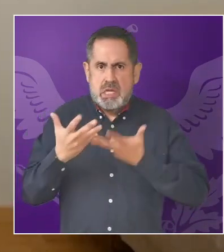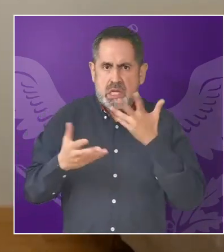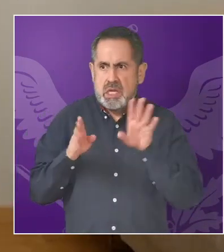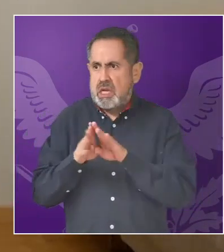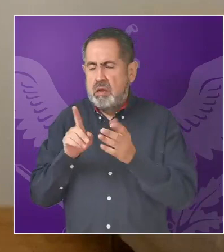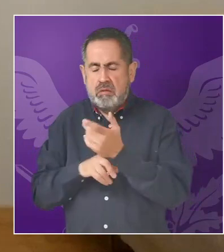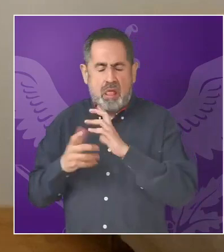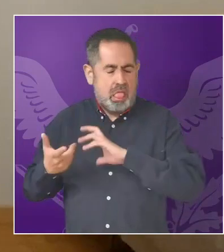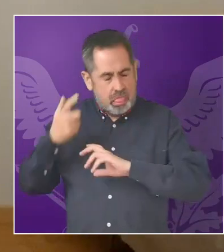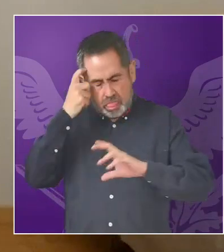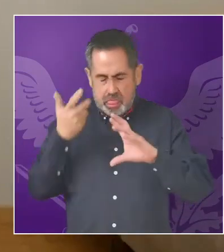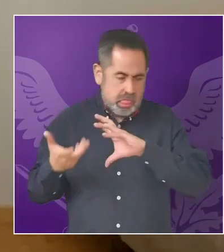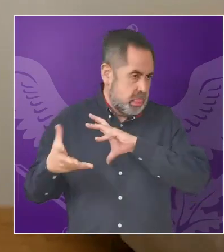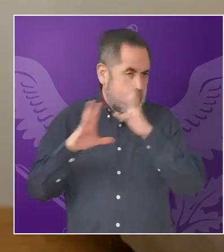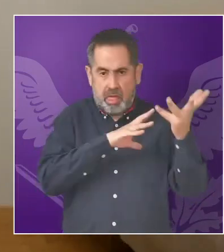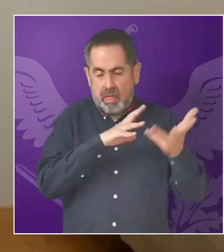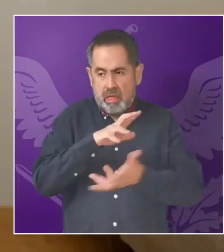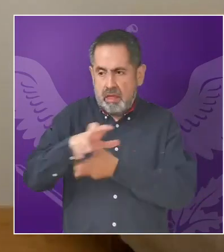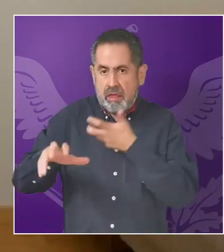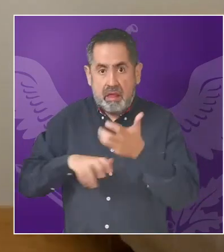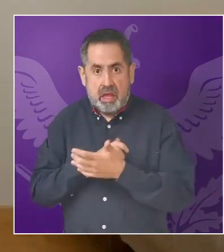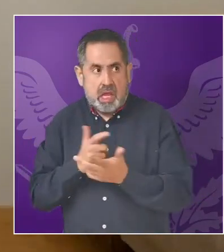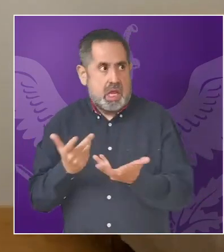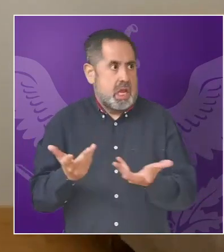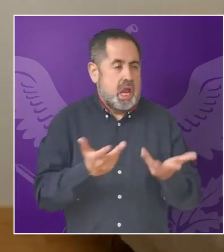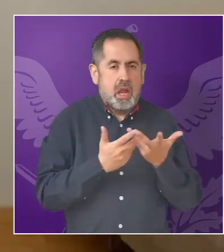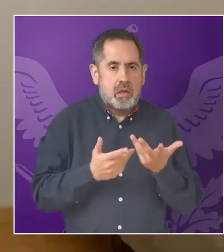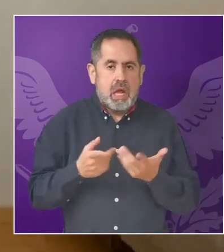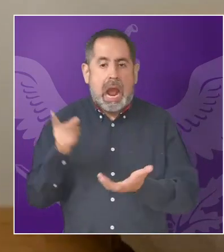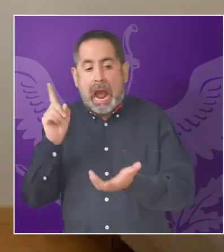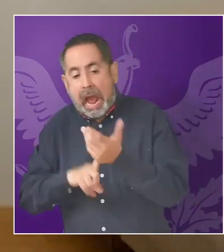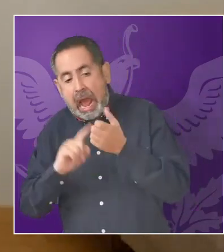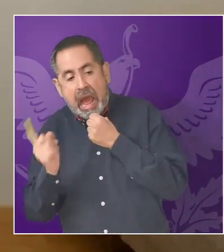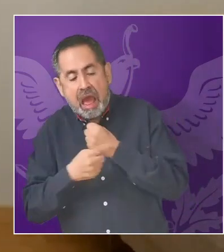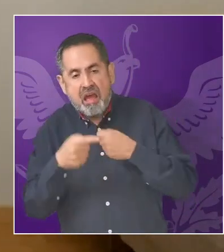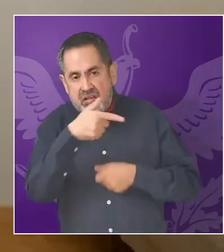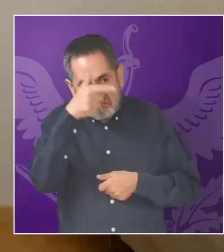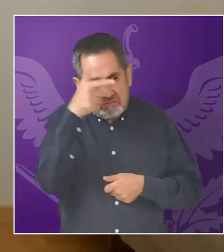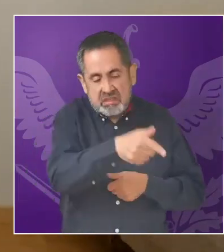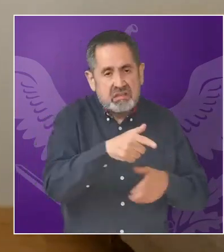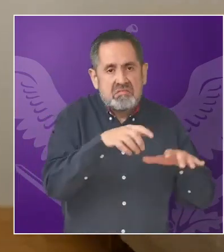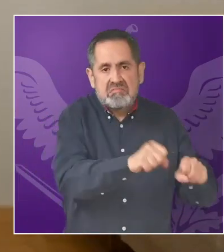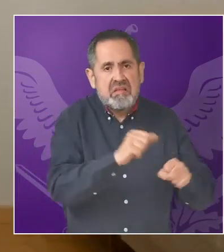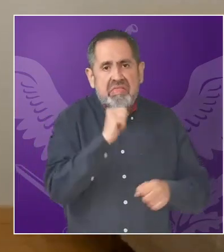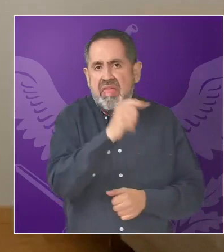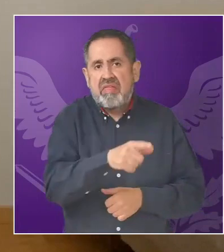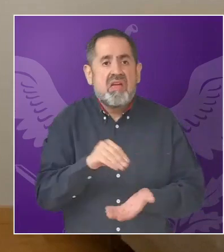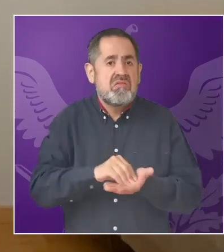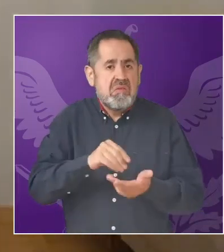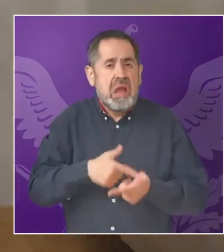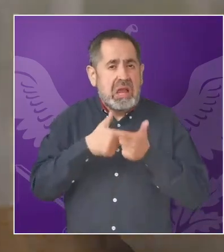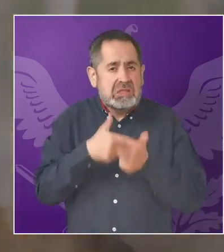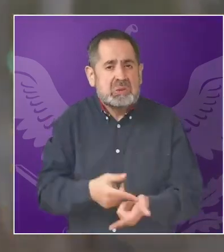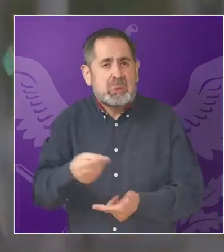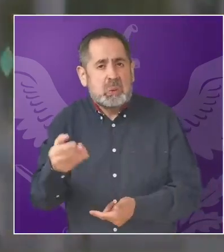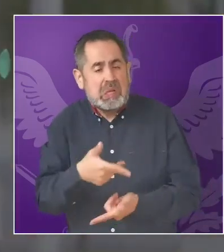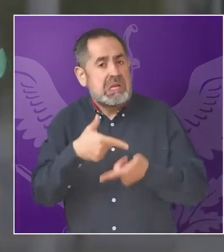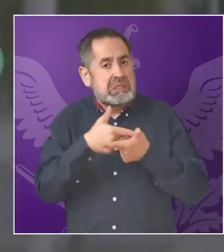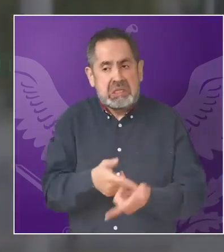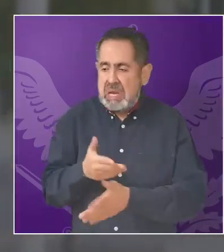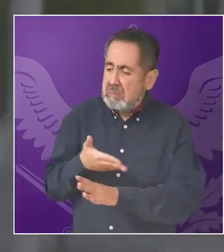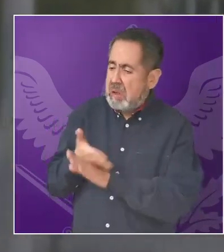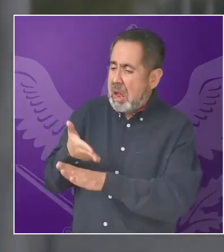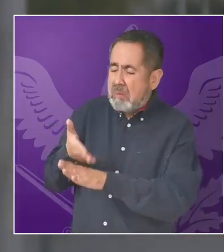totalmente desestabilizado y además, como no se atienden las causas estructurales de esta violencia, la